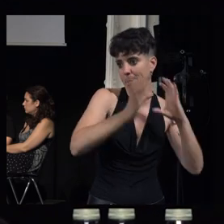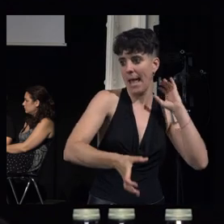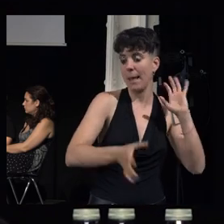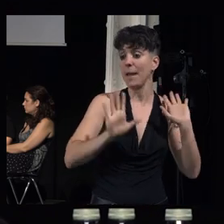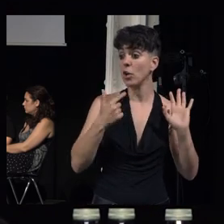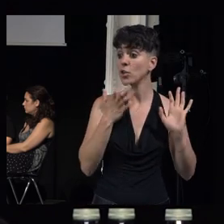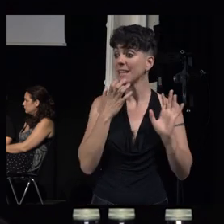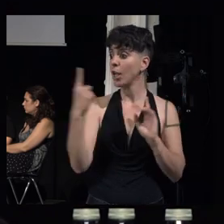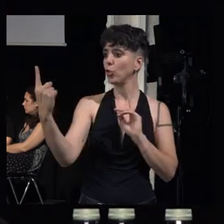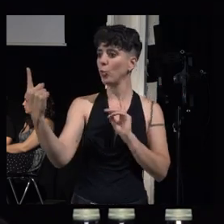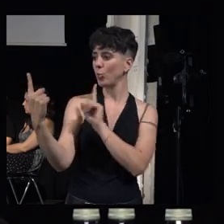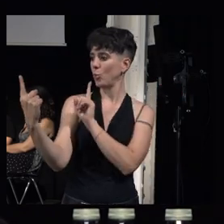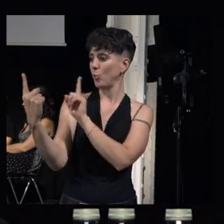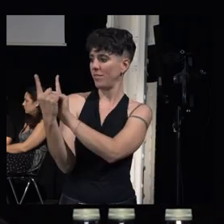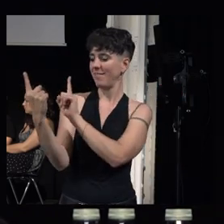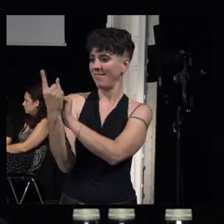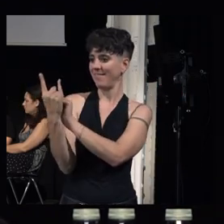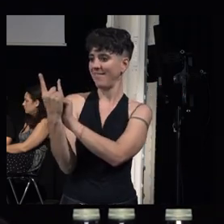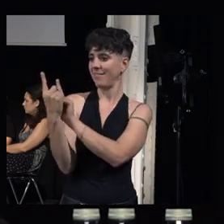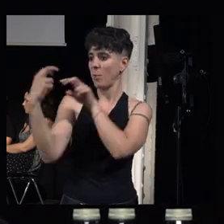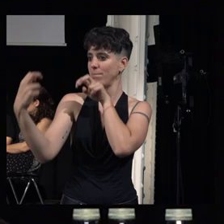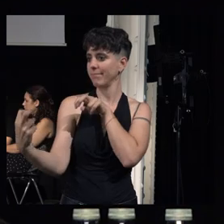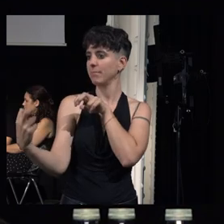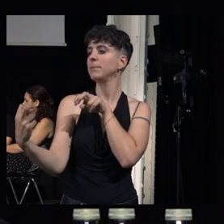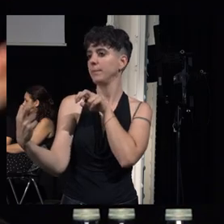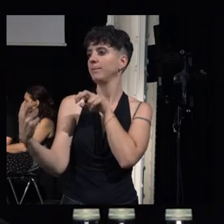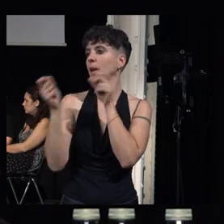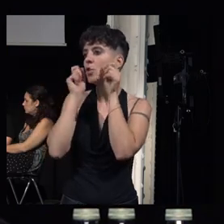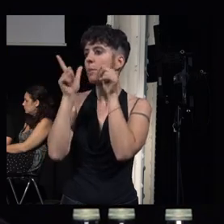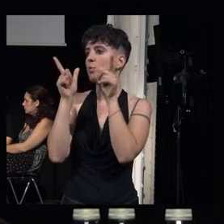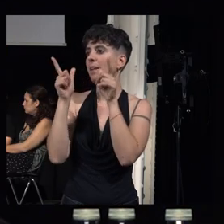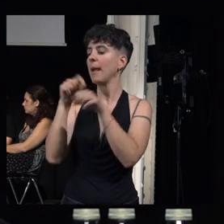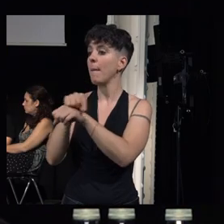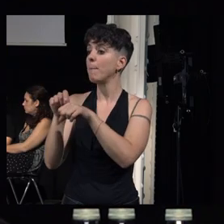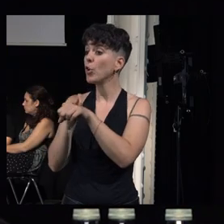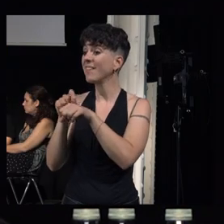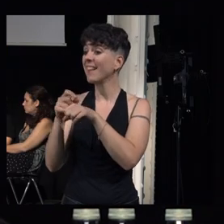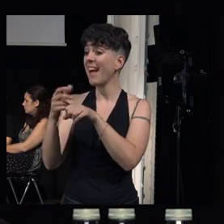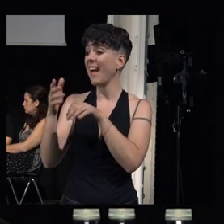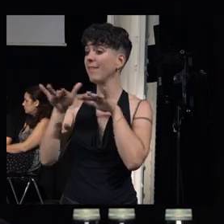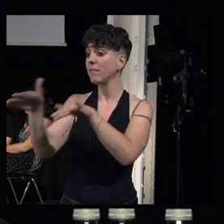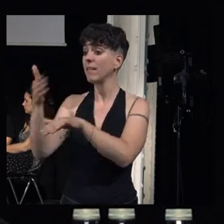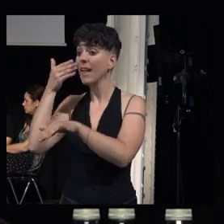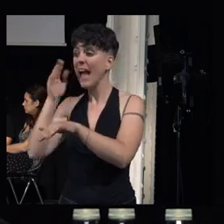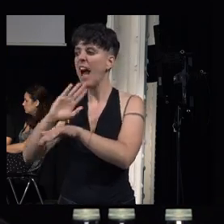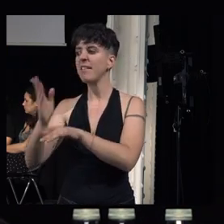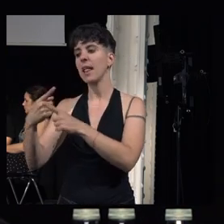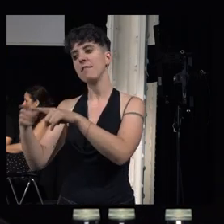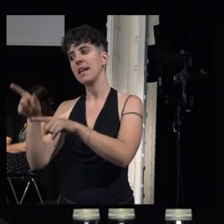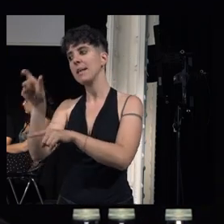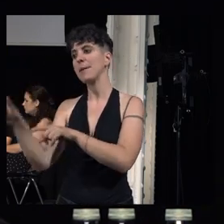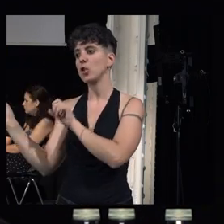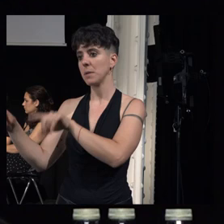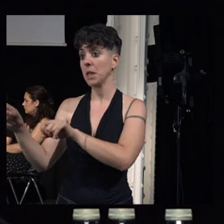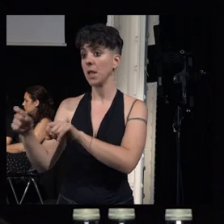a tú y nos damos cuenta que efectivamente la política del Europride afecta de determinada manera a las personas migrantes, ¿no? Y de repente estamos